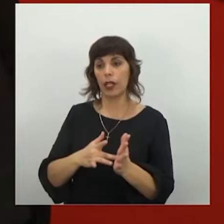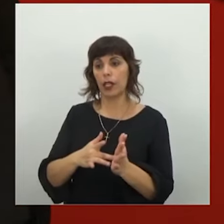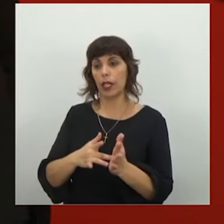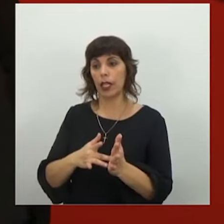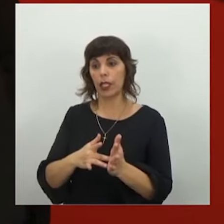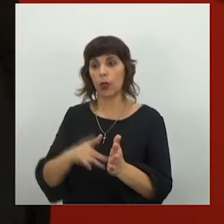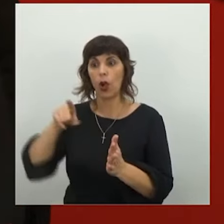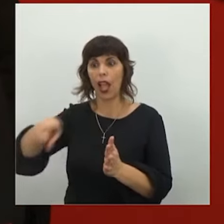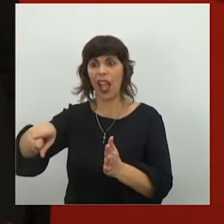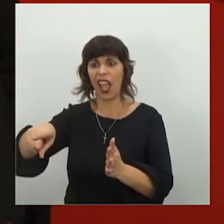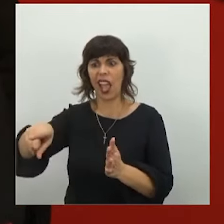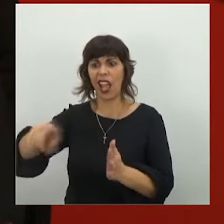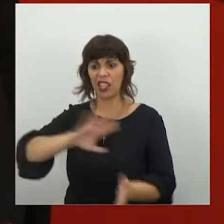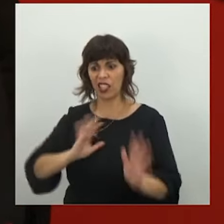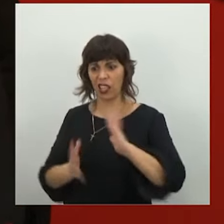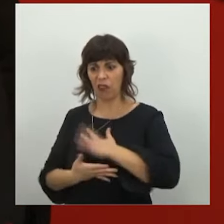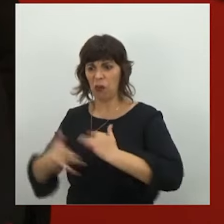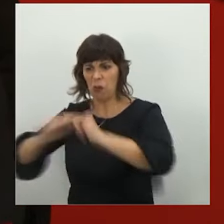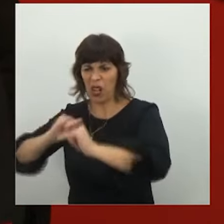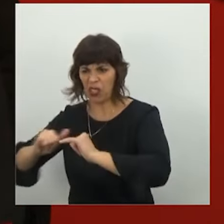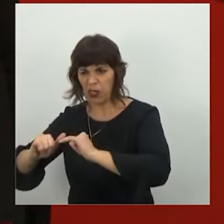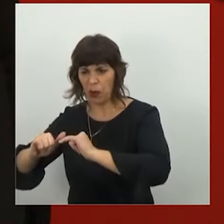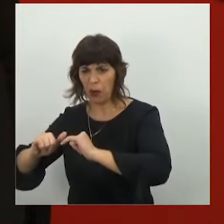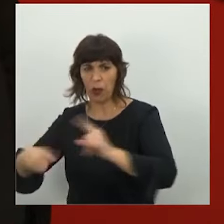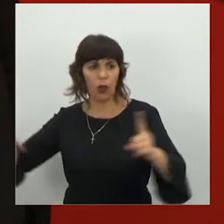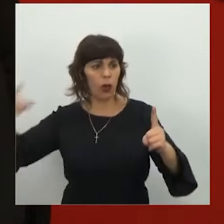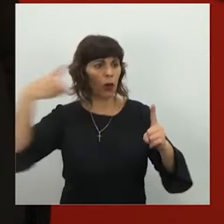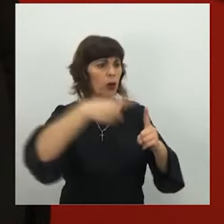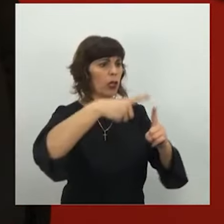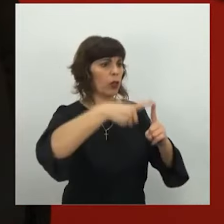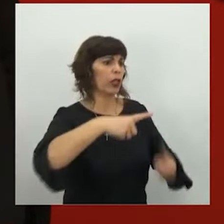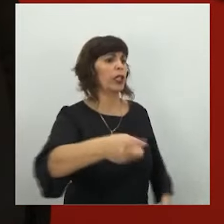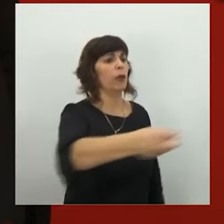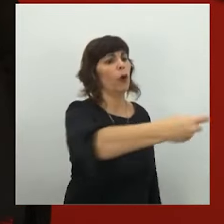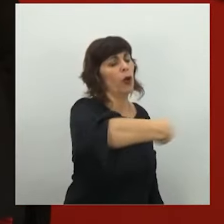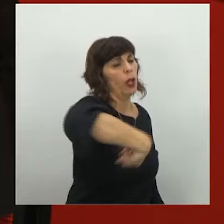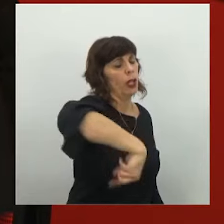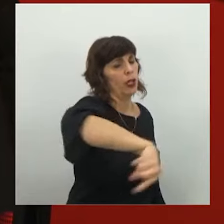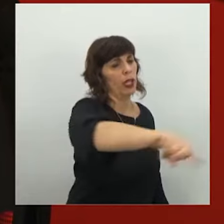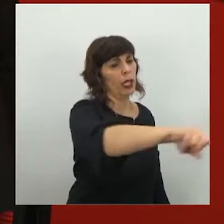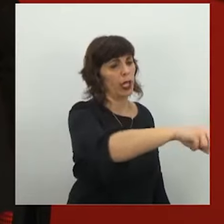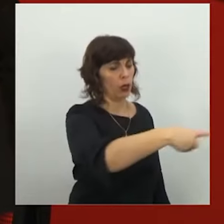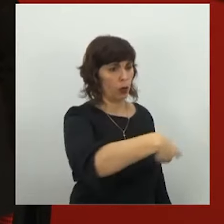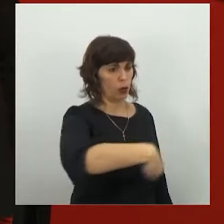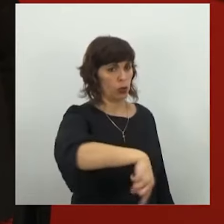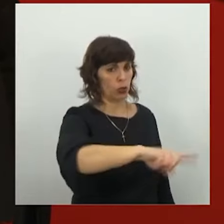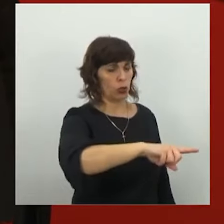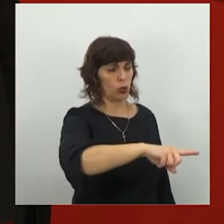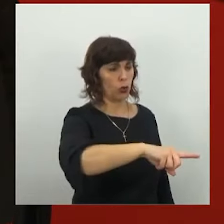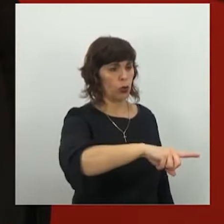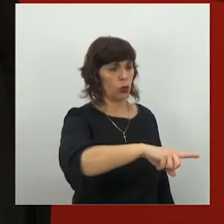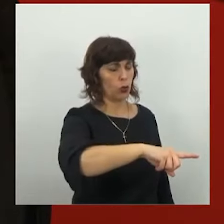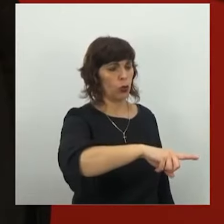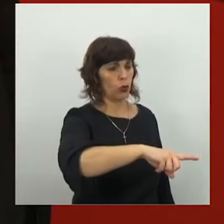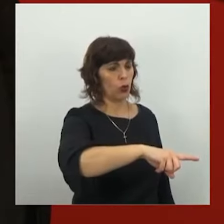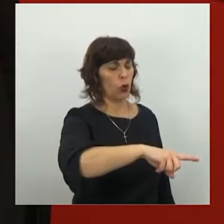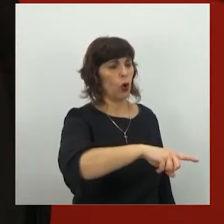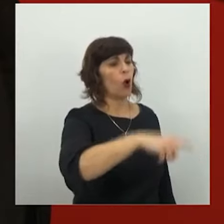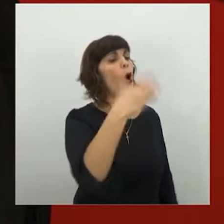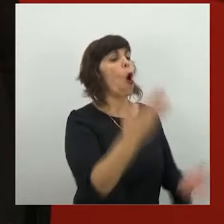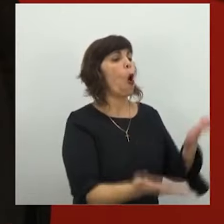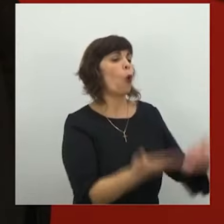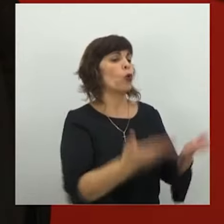maldición, para que tú y yo no vivamos ni tampoco tengamos el efecto